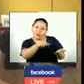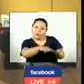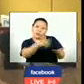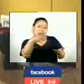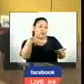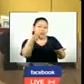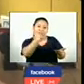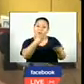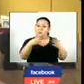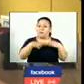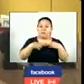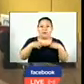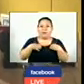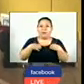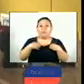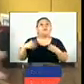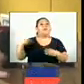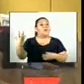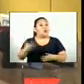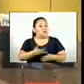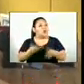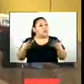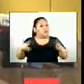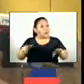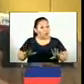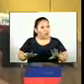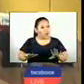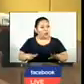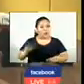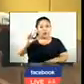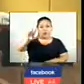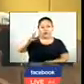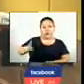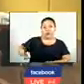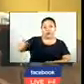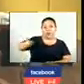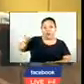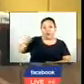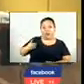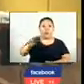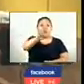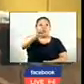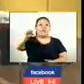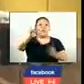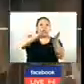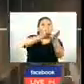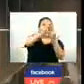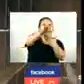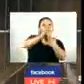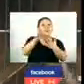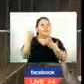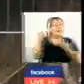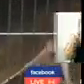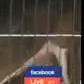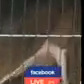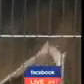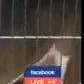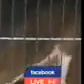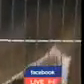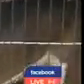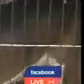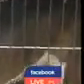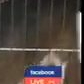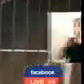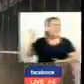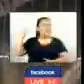una mejor vida lo cual hemos logrado a través de estos tres años que Proyecto Esperanza lleva funcionando hasta la fecha desde que